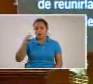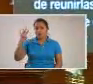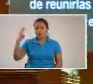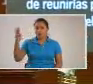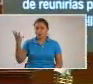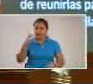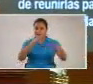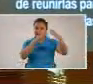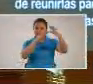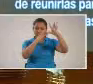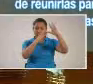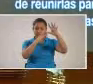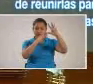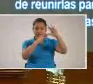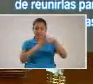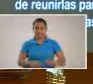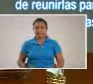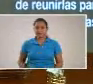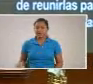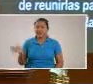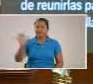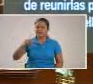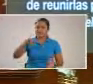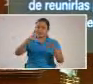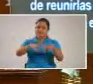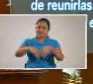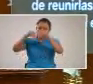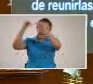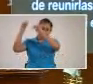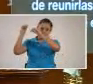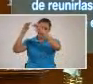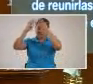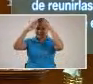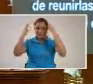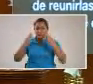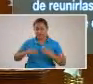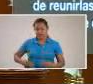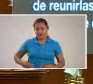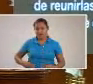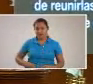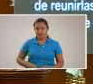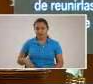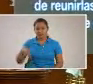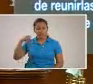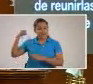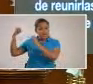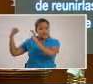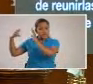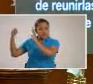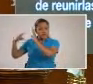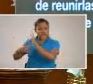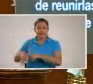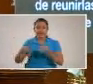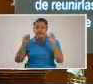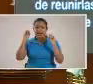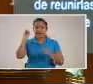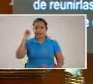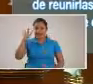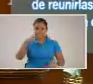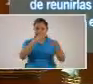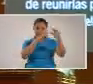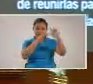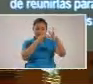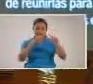trompeta. Después del arrebatamiento de la novia, suena la quinta trompeta, y entonces